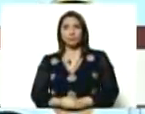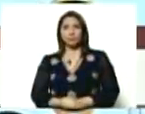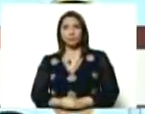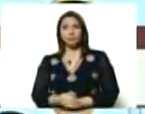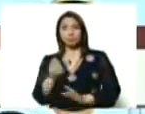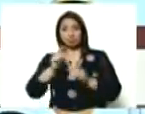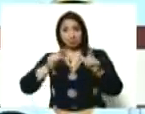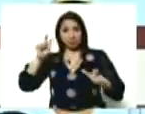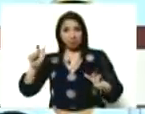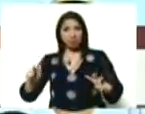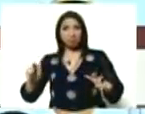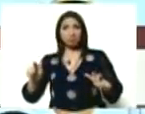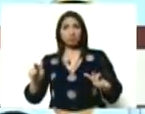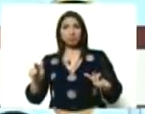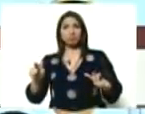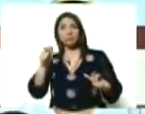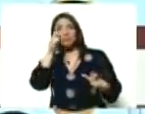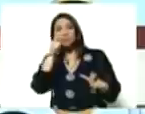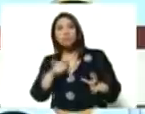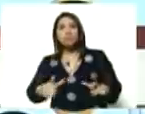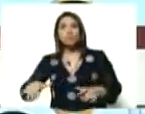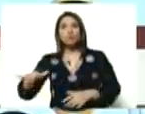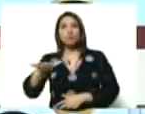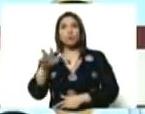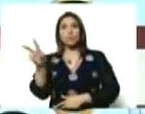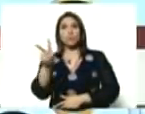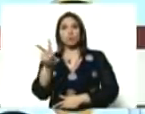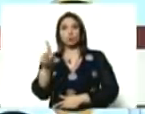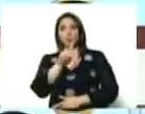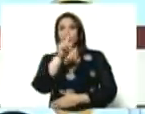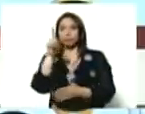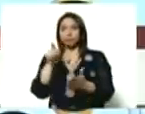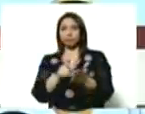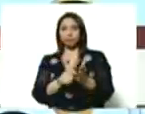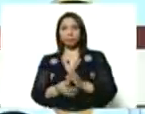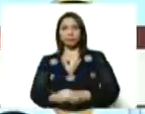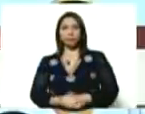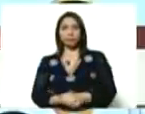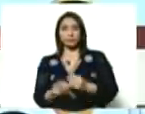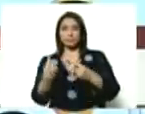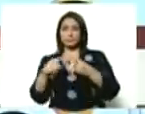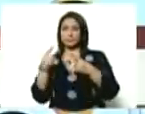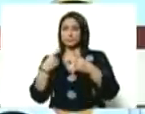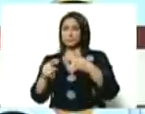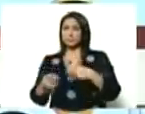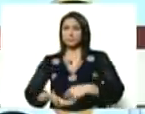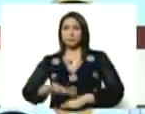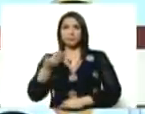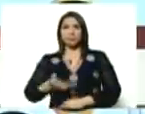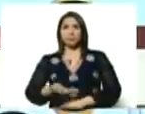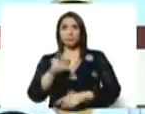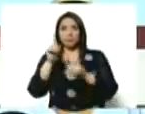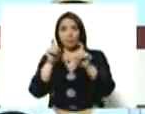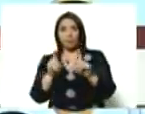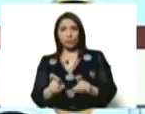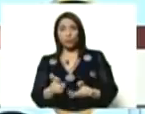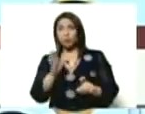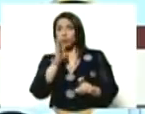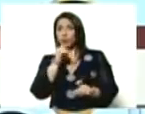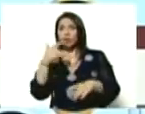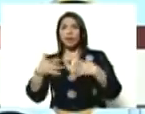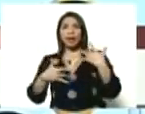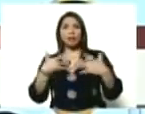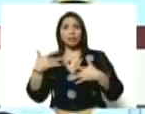electoras y electores y el pueblo venezolano en general. Un aspecto importante de esta auditoría es que no es un acto de